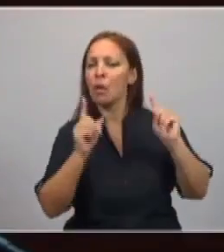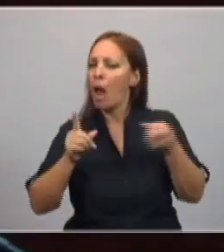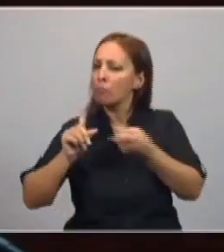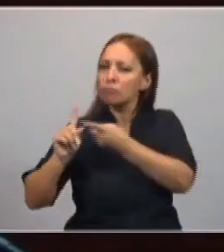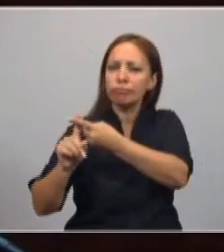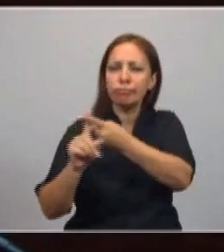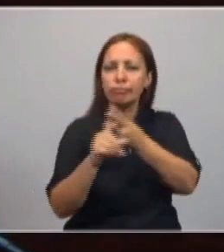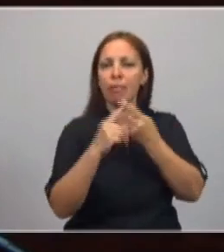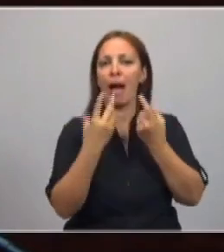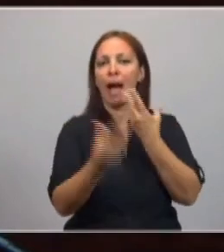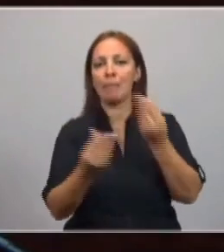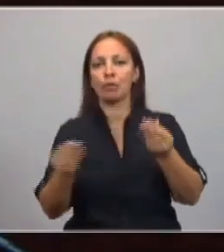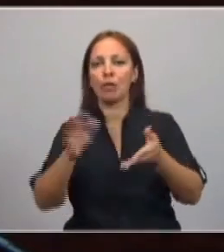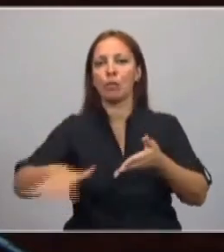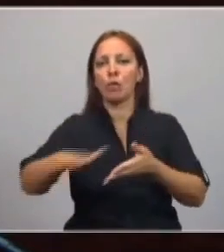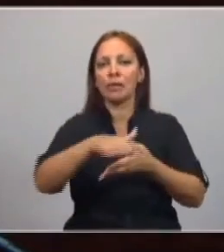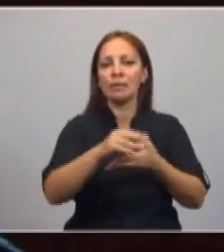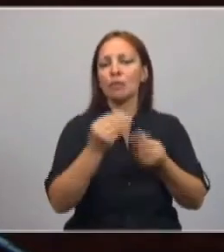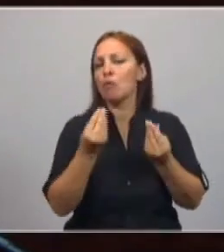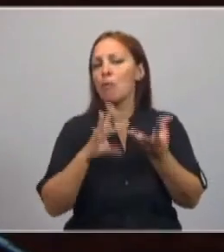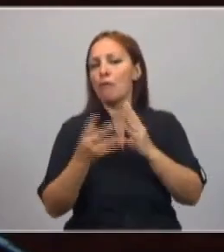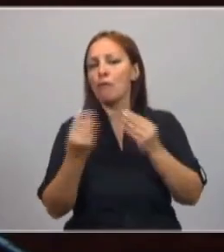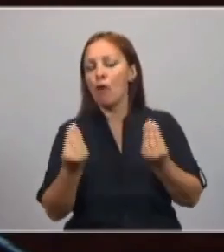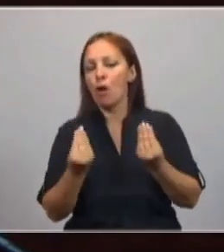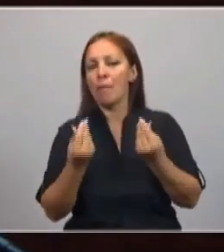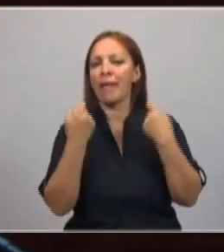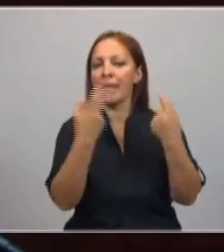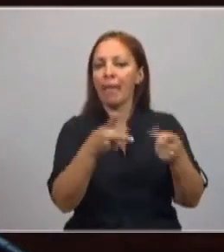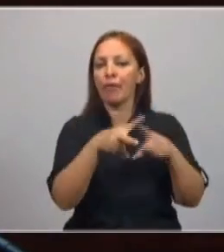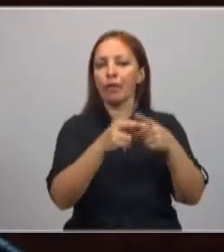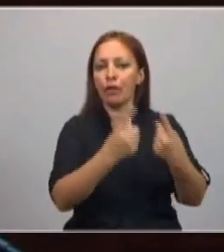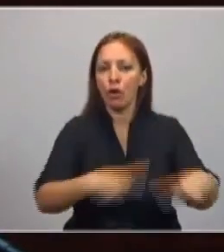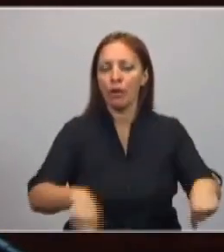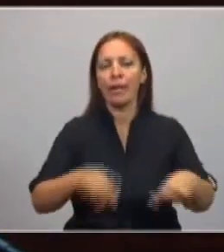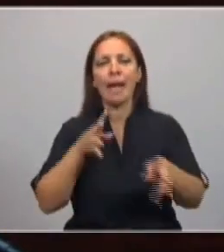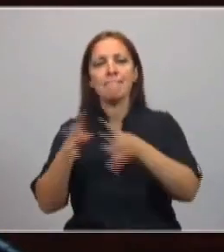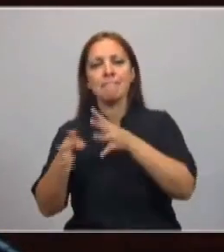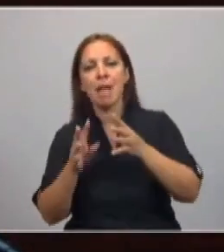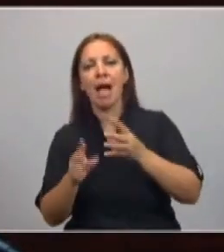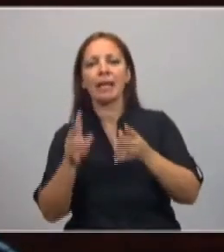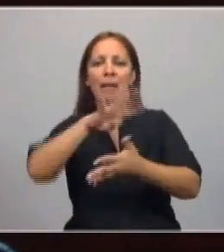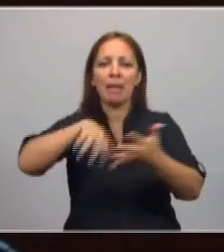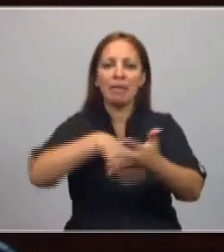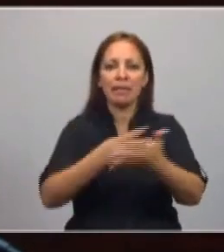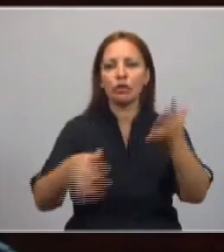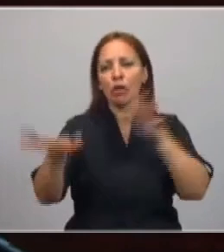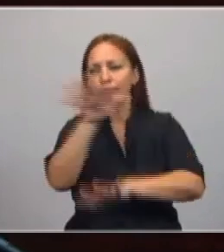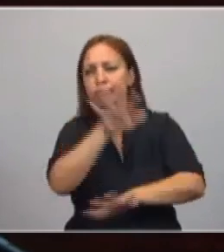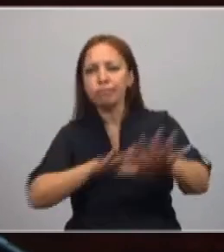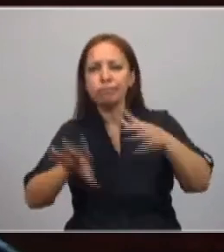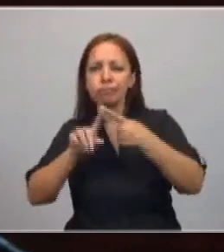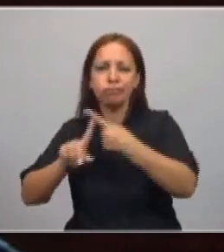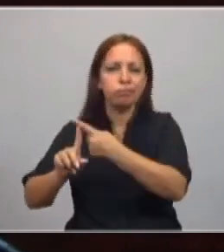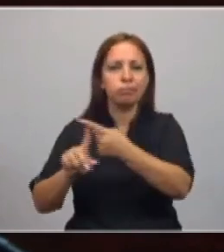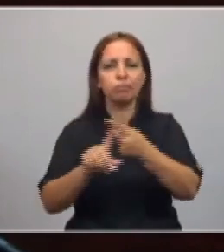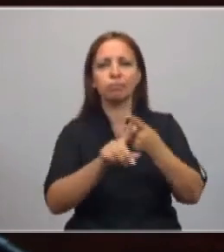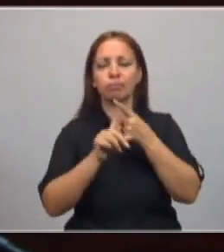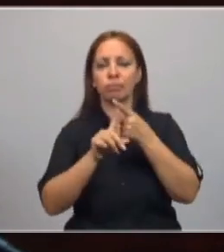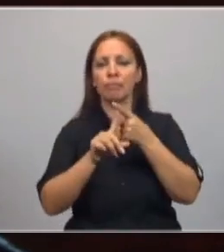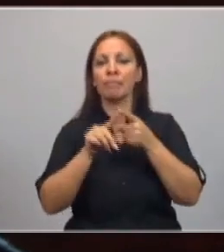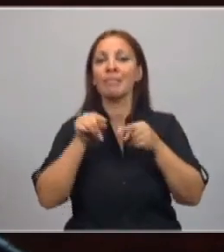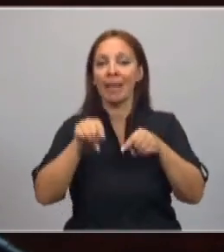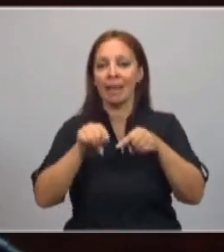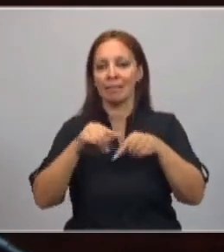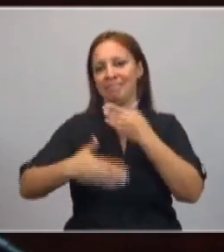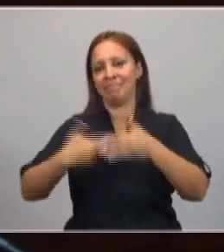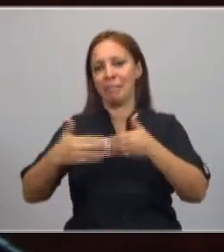a los municipios con asistencia técnica, maquinaria, recursos y planificación, lo que incluye la